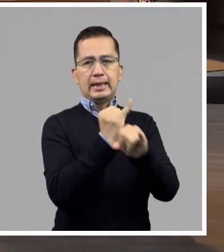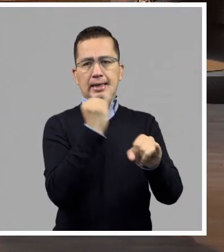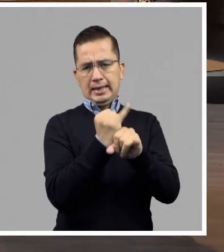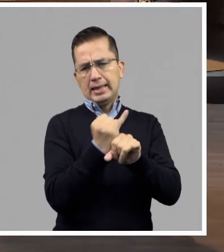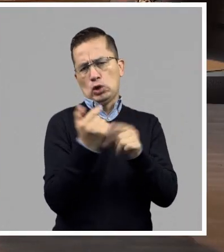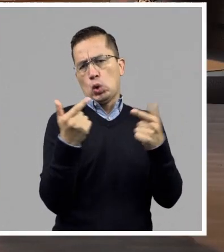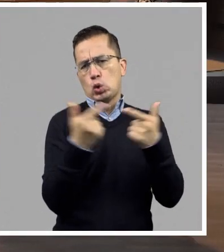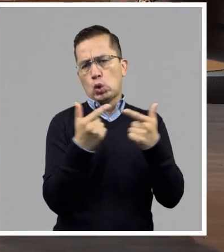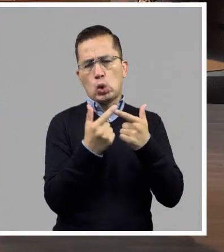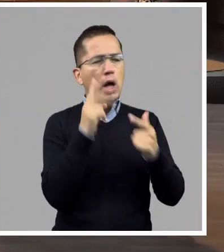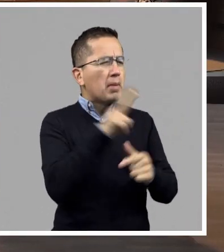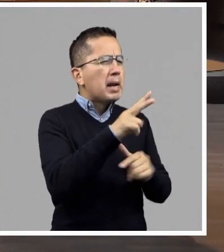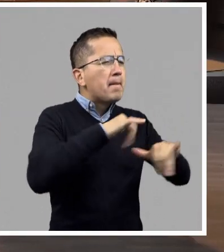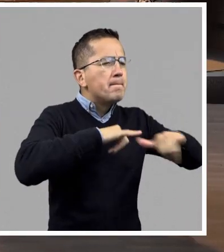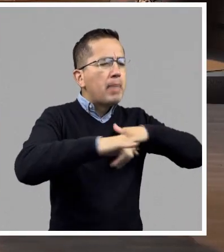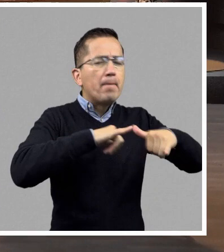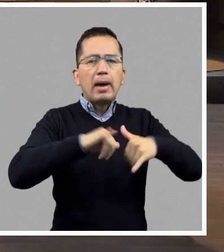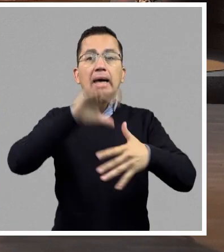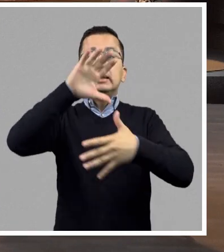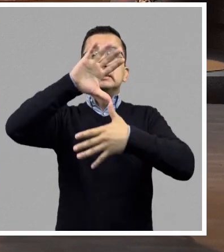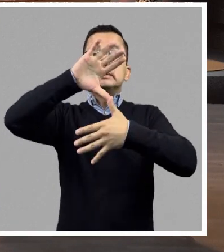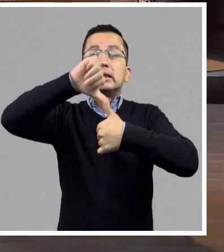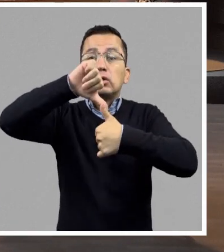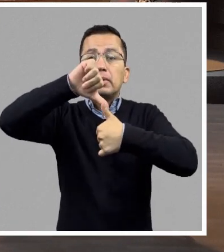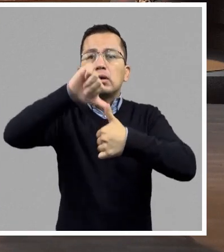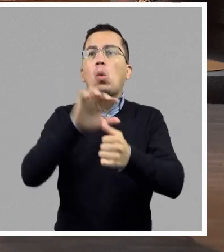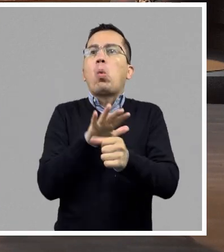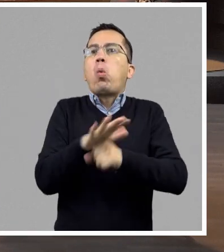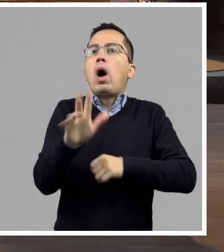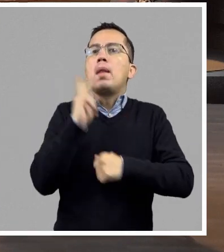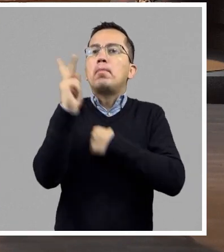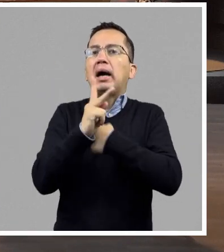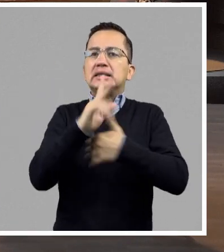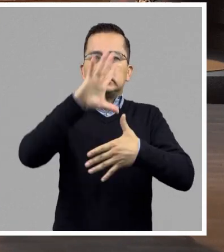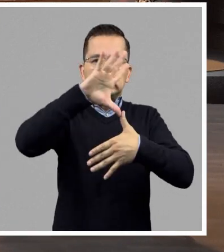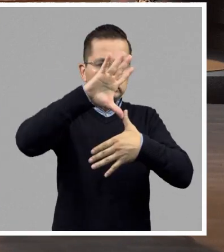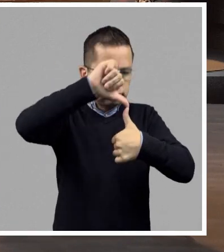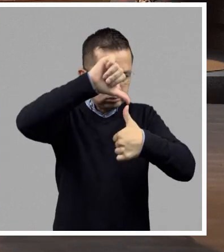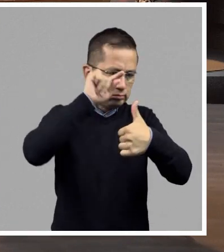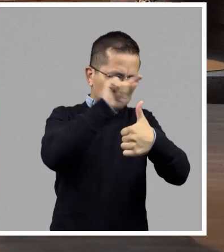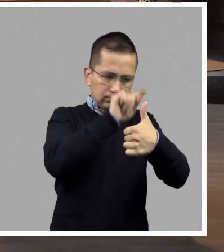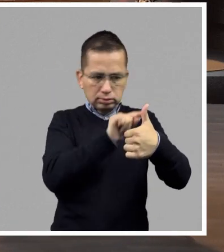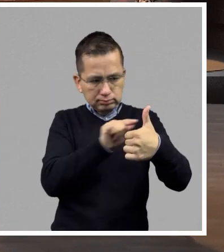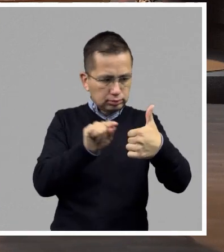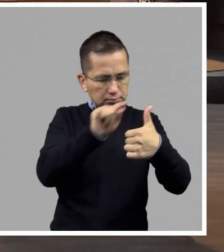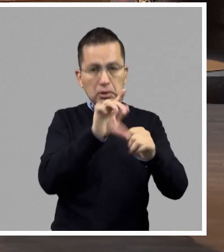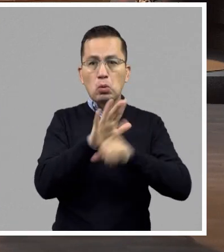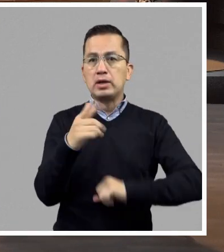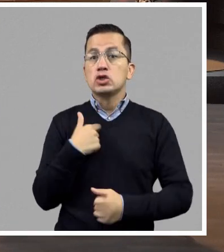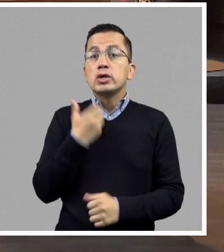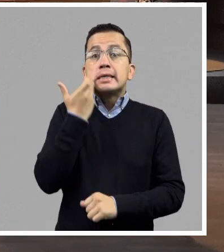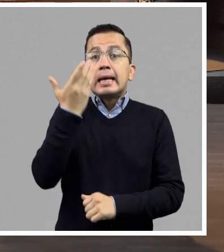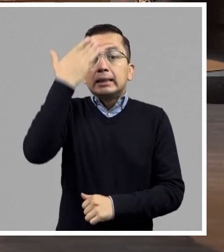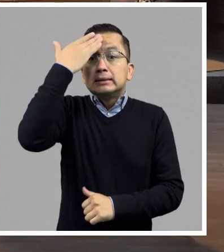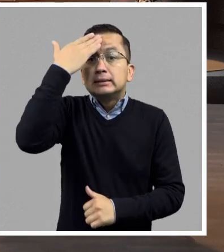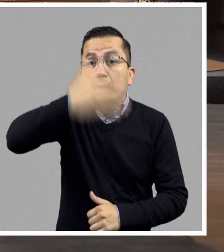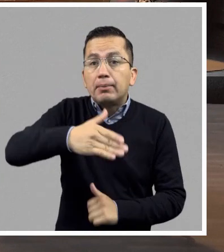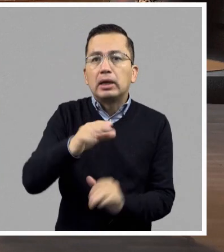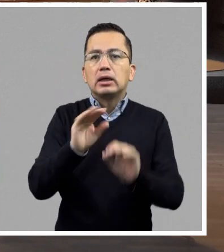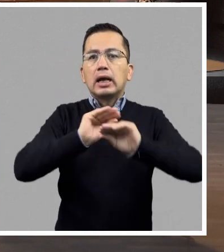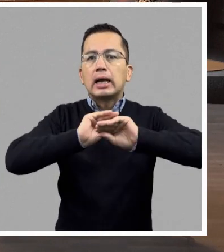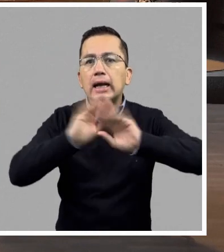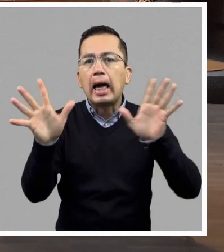en mi caso en Google de Centroamérica exactamente qué países que forma tiene o sea como inmediatamente quiero situarme qué